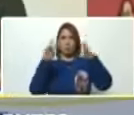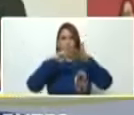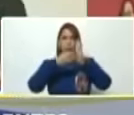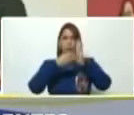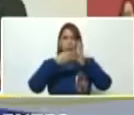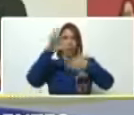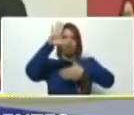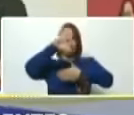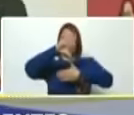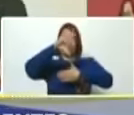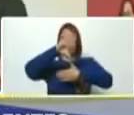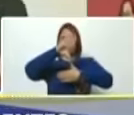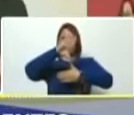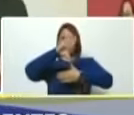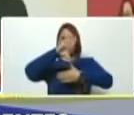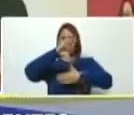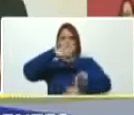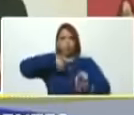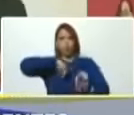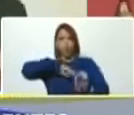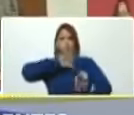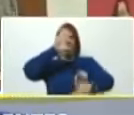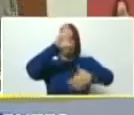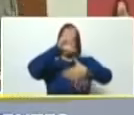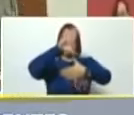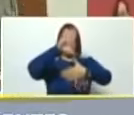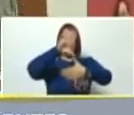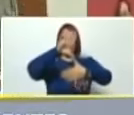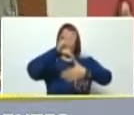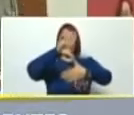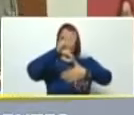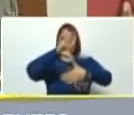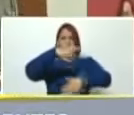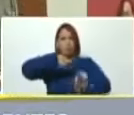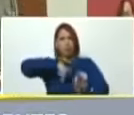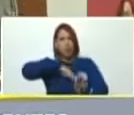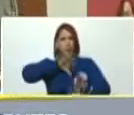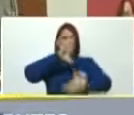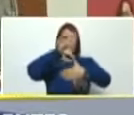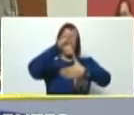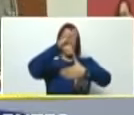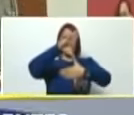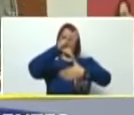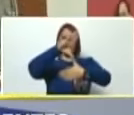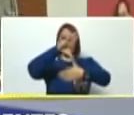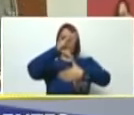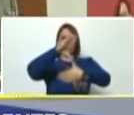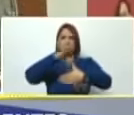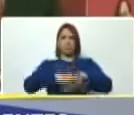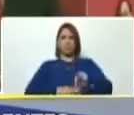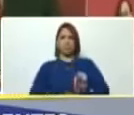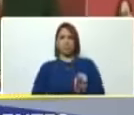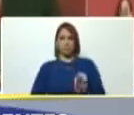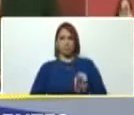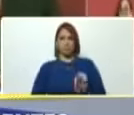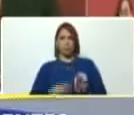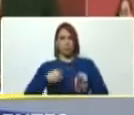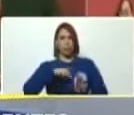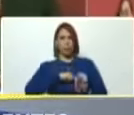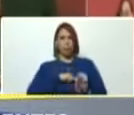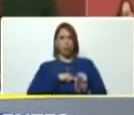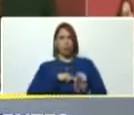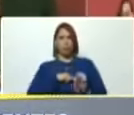América. Nuestra América, nuestra América. Así que nosotros nos